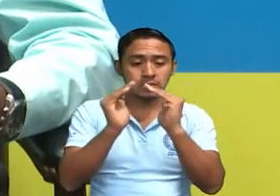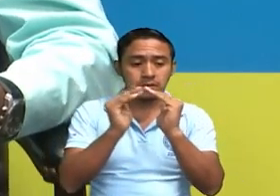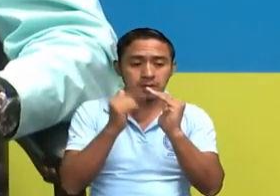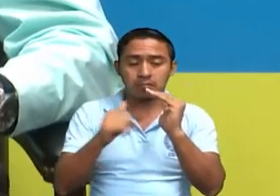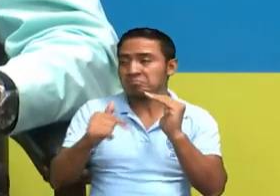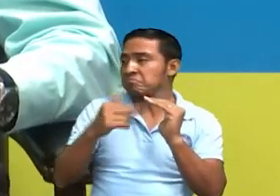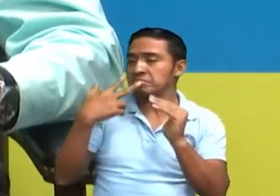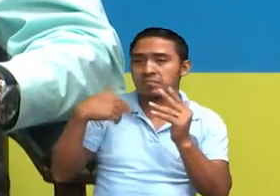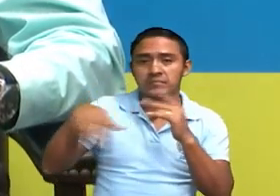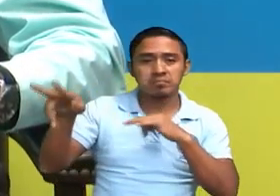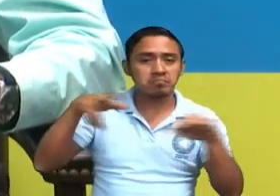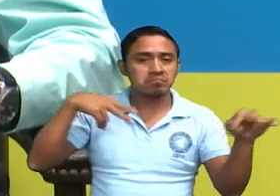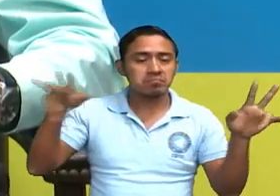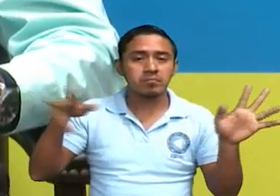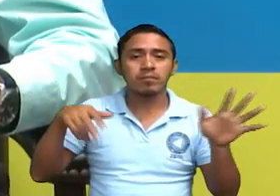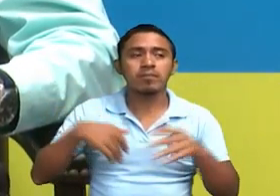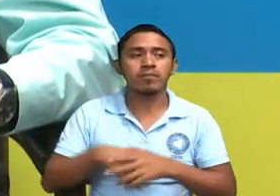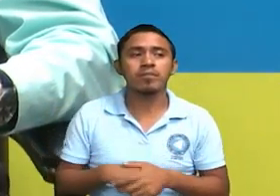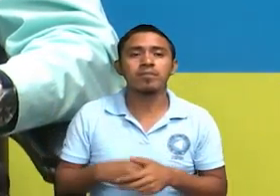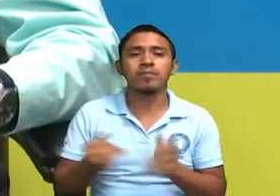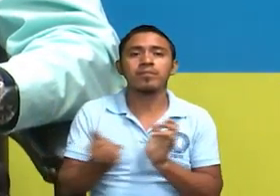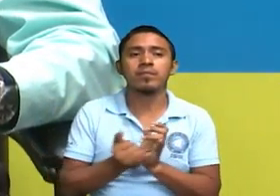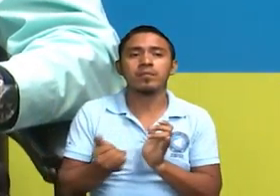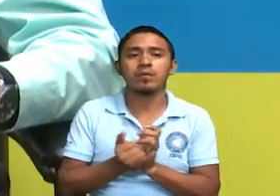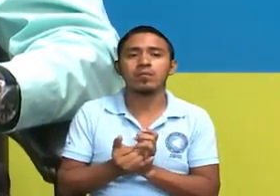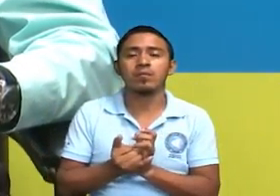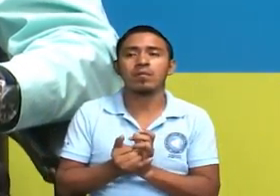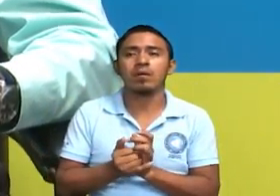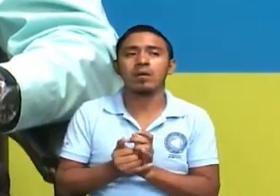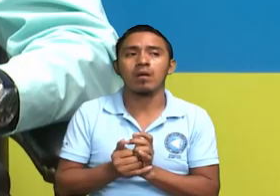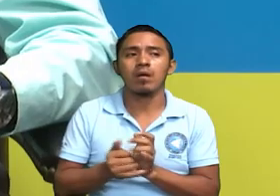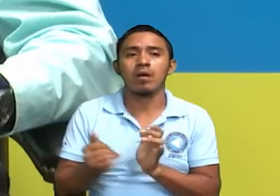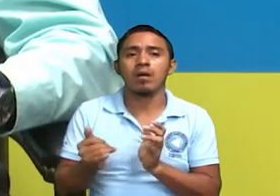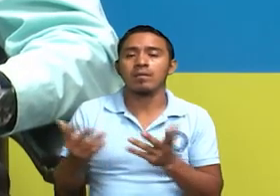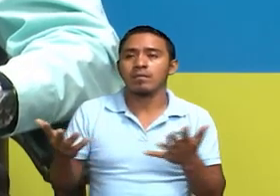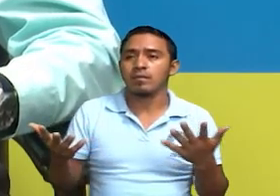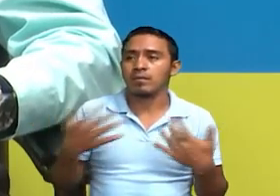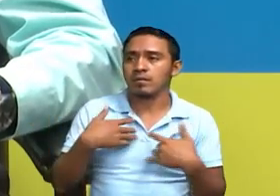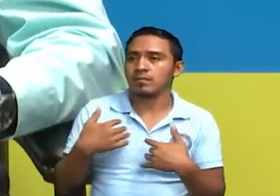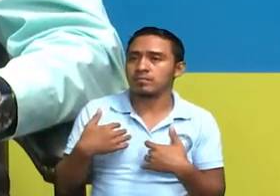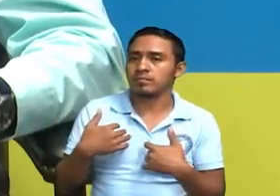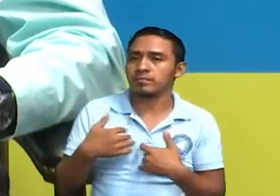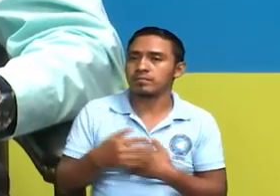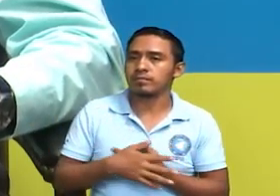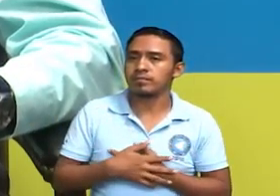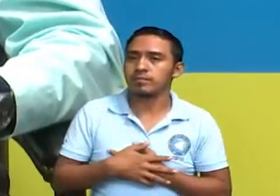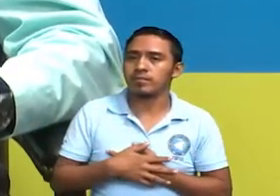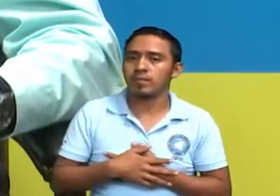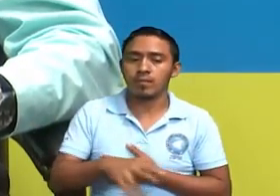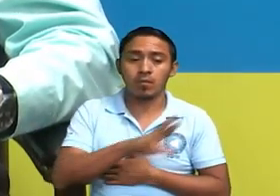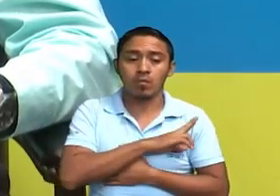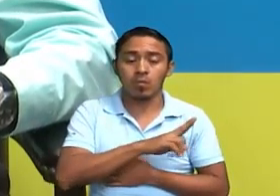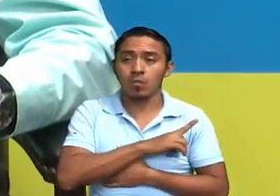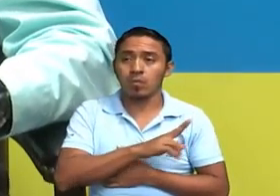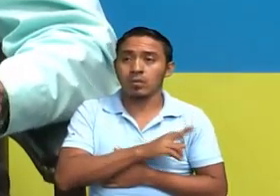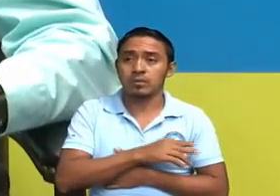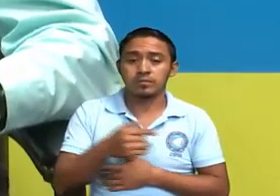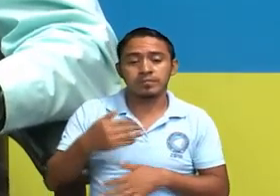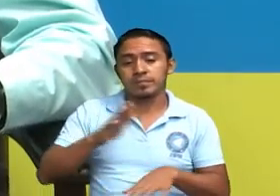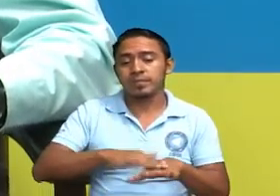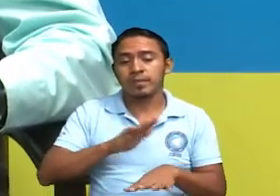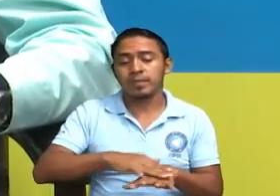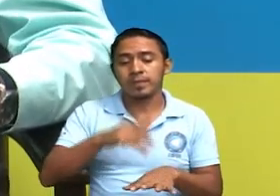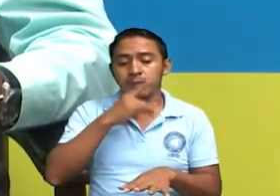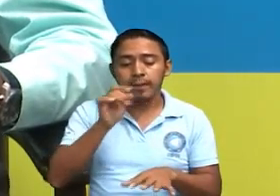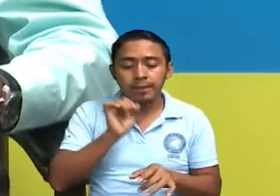y él no voltea la cabeza también cuando no recibe la instrucción o no hace la instrucción de lo que le dice su